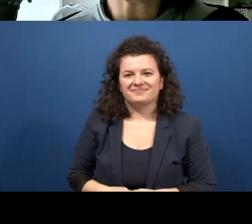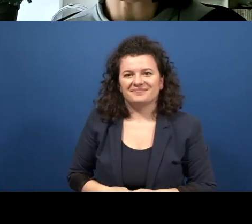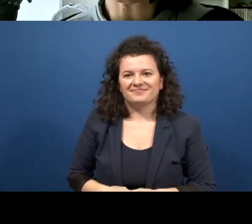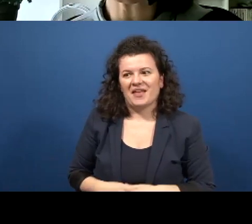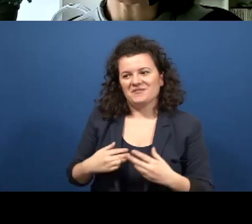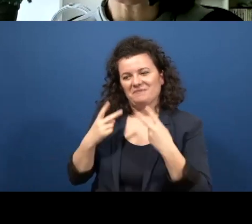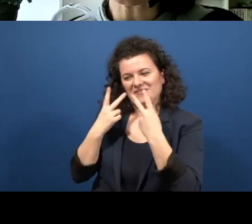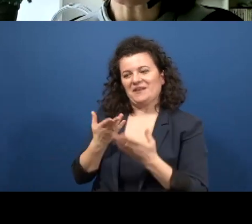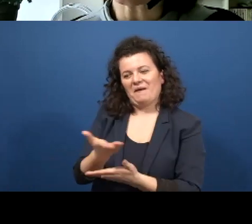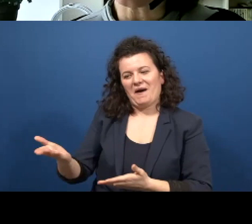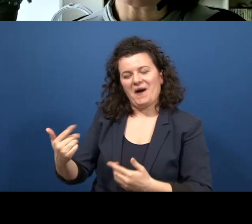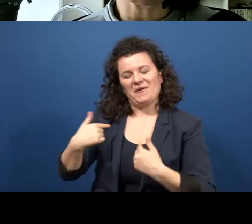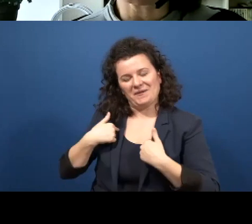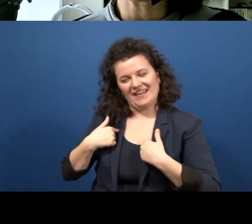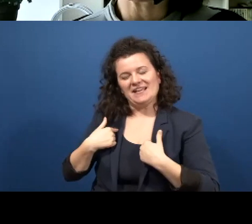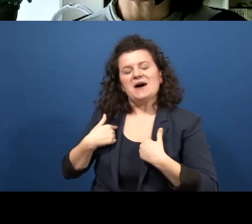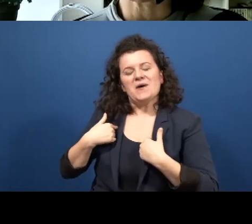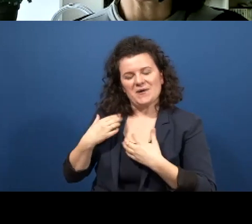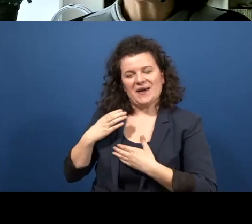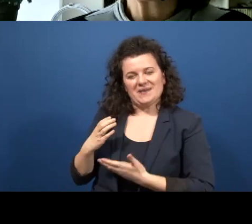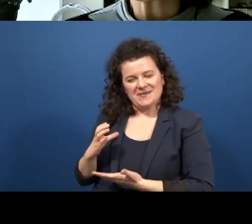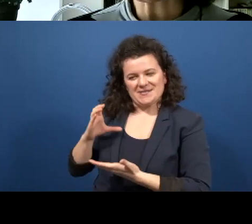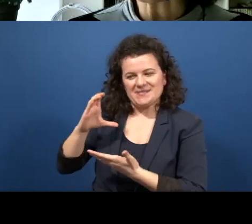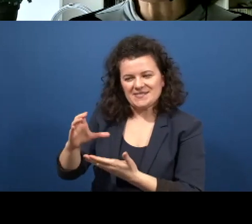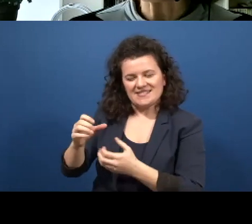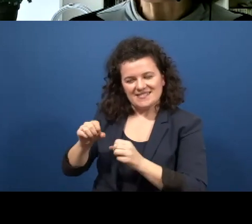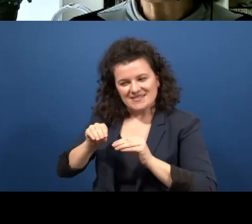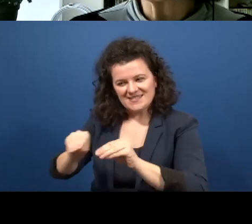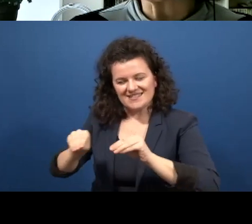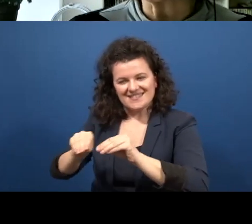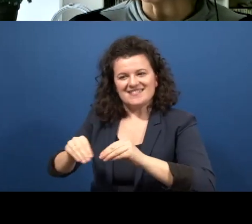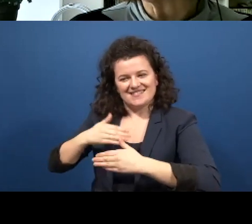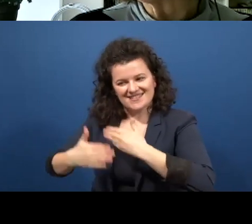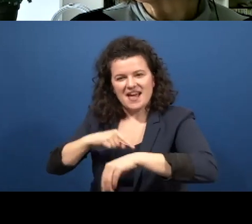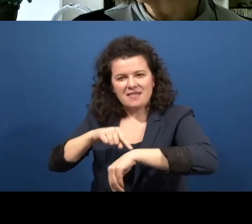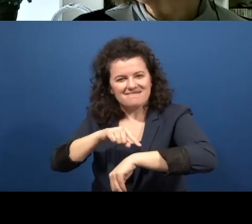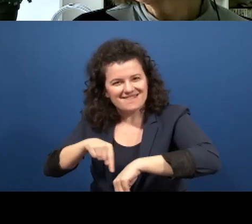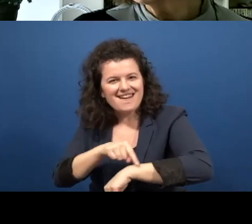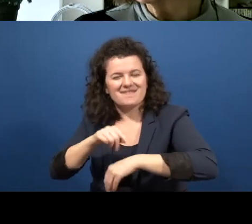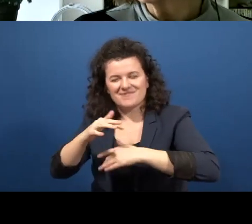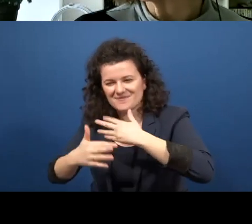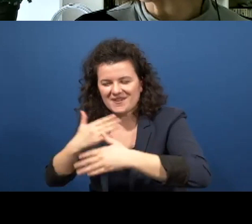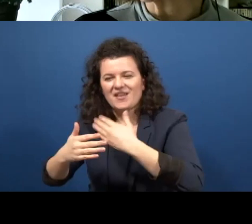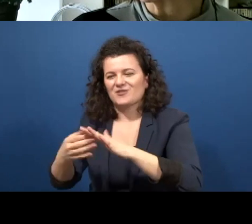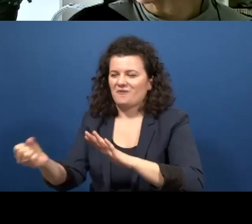pues supongo que el fruto de nuestro trabajo y el rendimiento de nuestra inversión